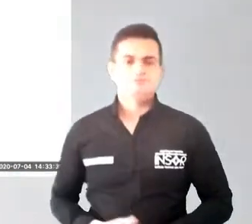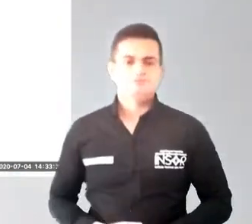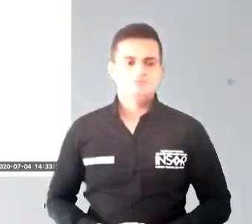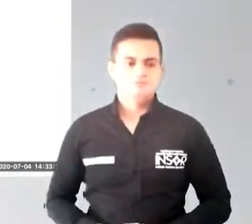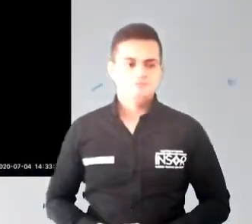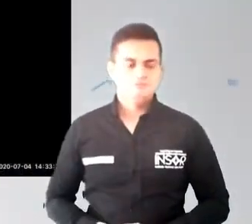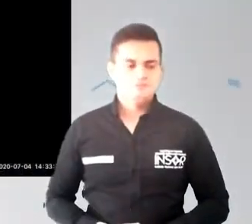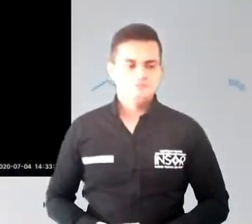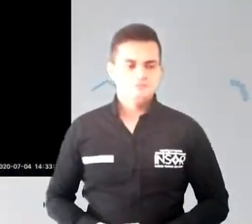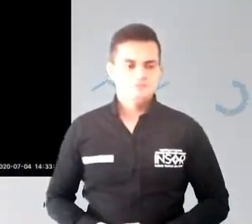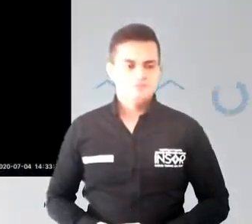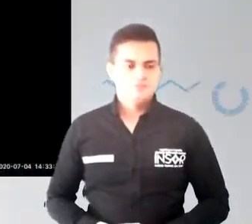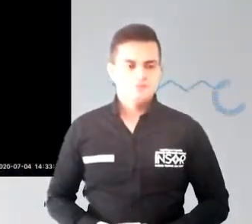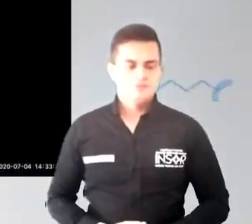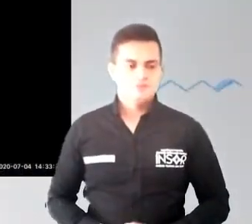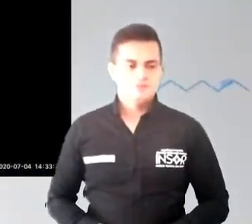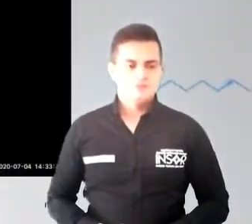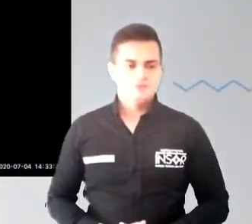Presentation.